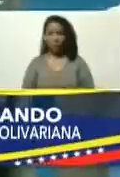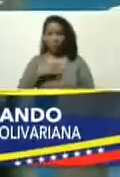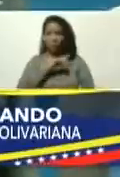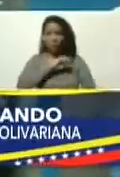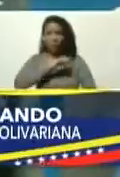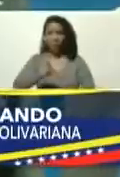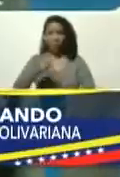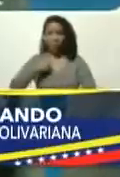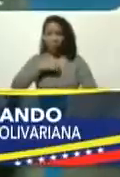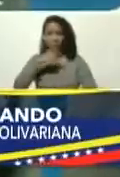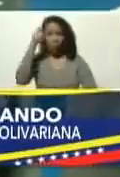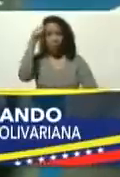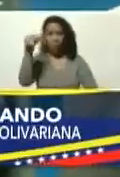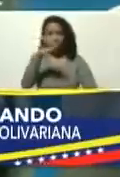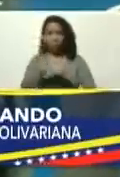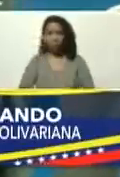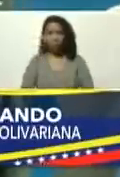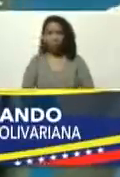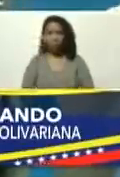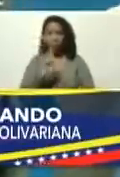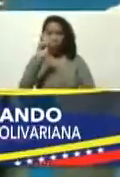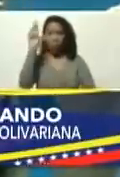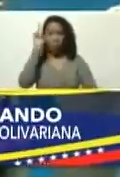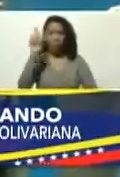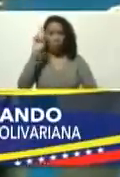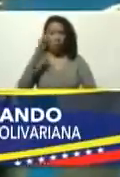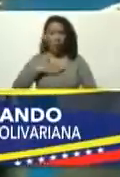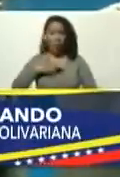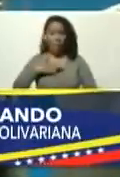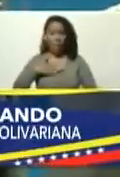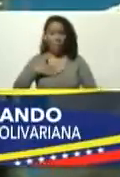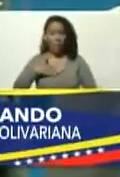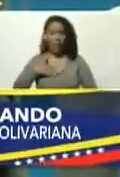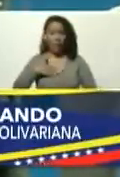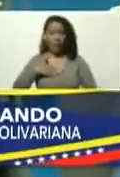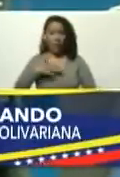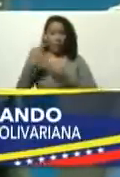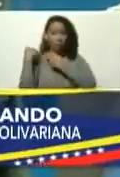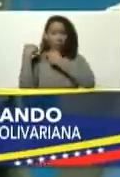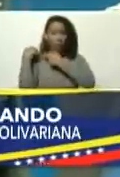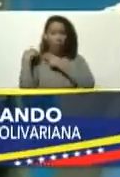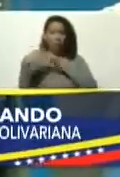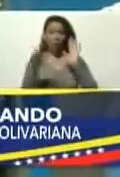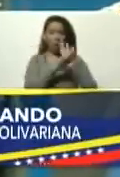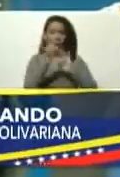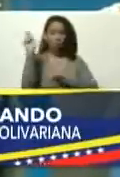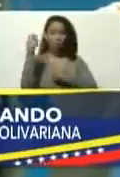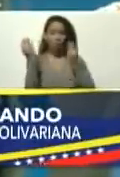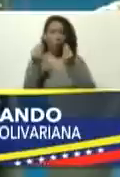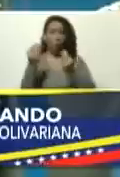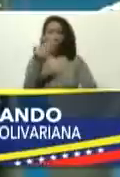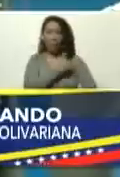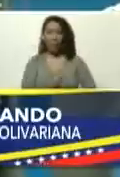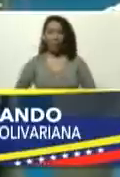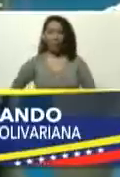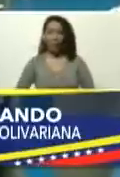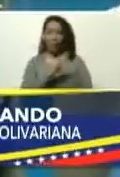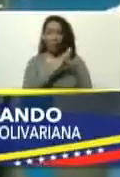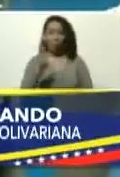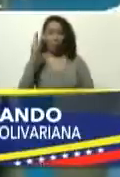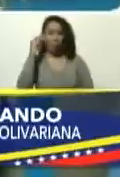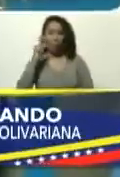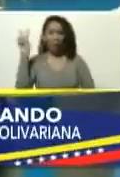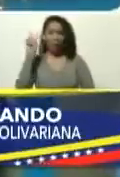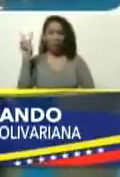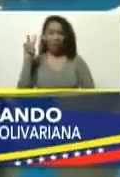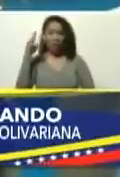pueblo y en uso de mis atribuciones constitucionales como presidente de la República Bolivariana de Venezuela